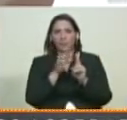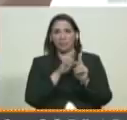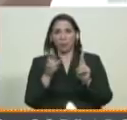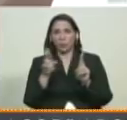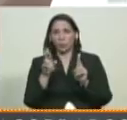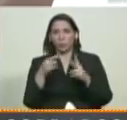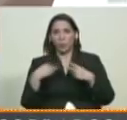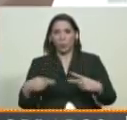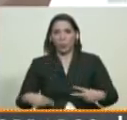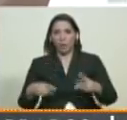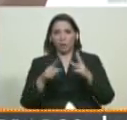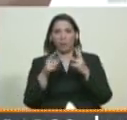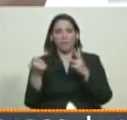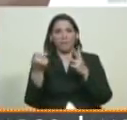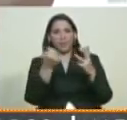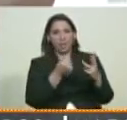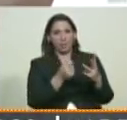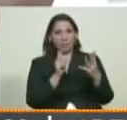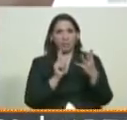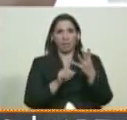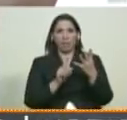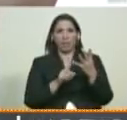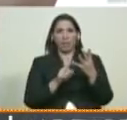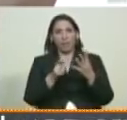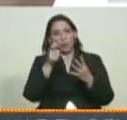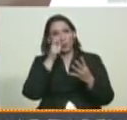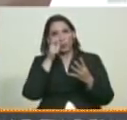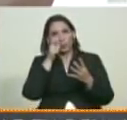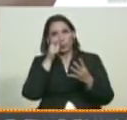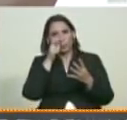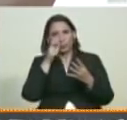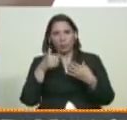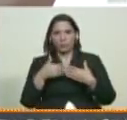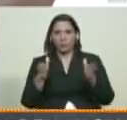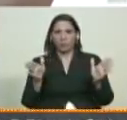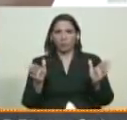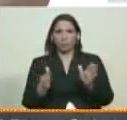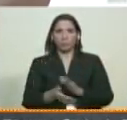el gerente de finanzas y la supervisora de asuntos públicos.